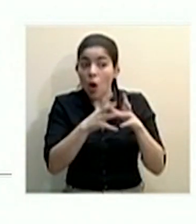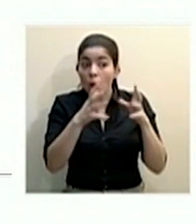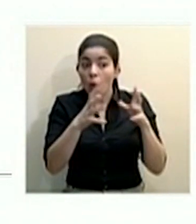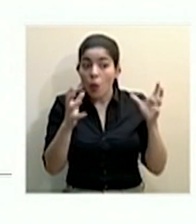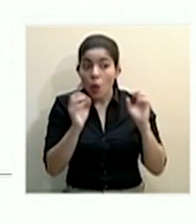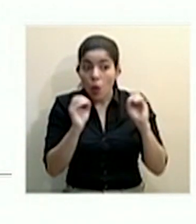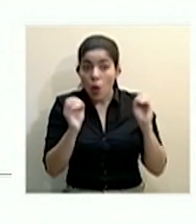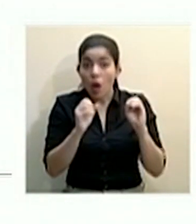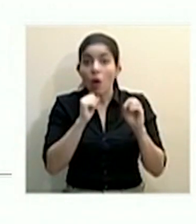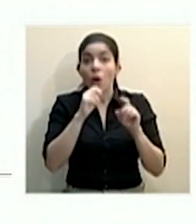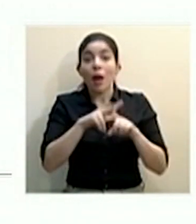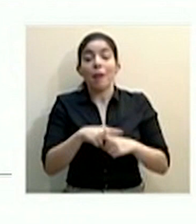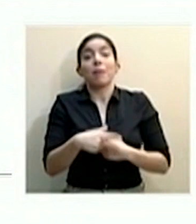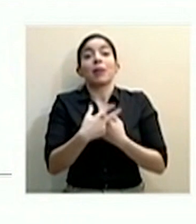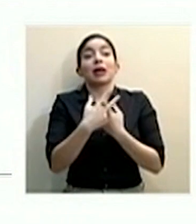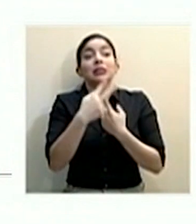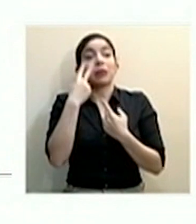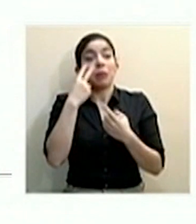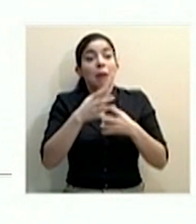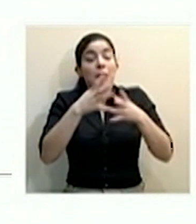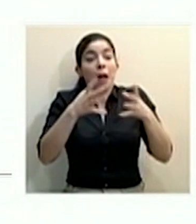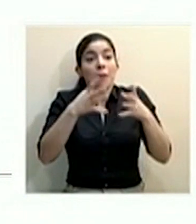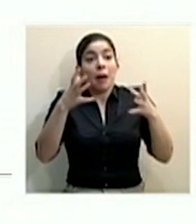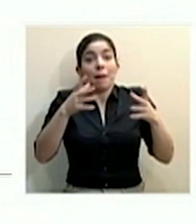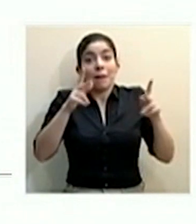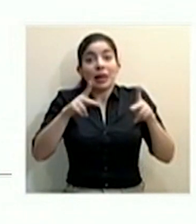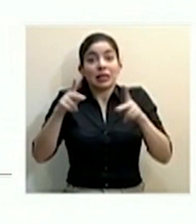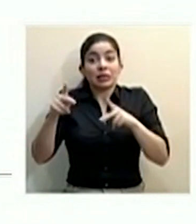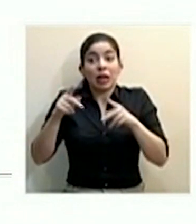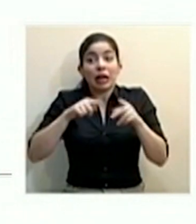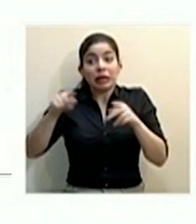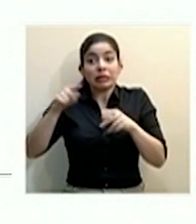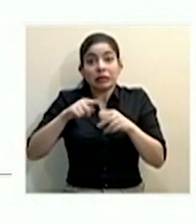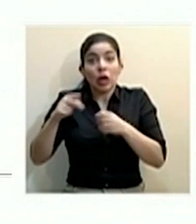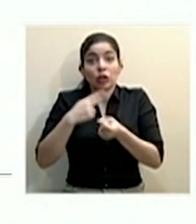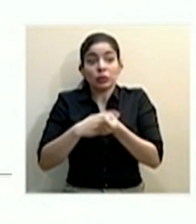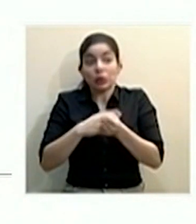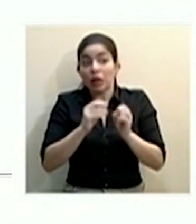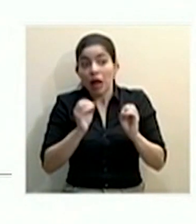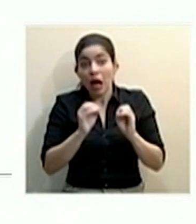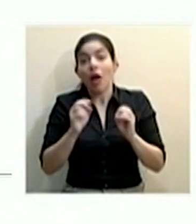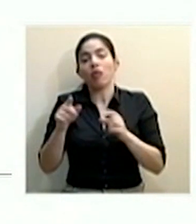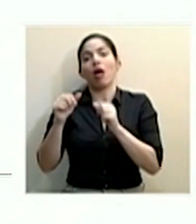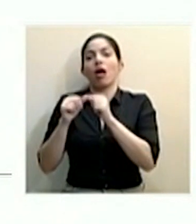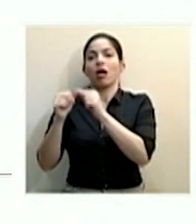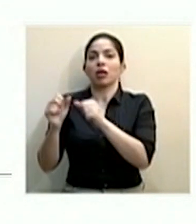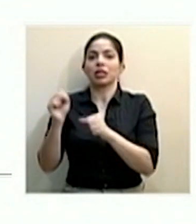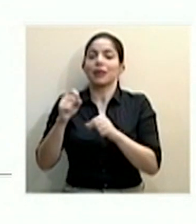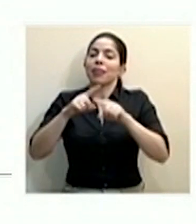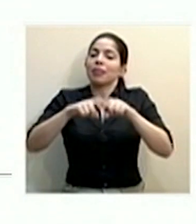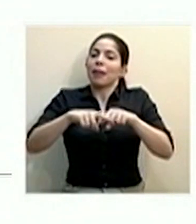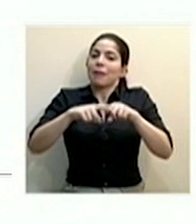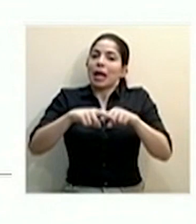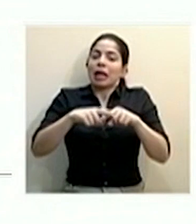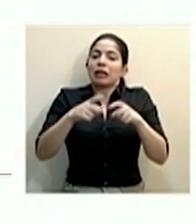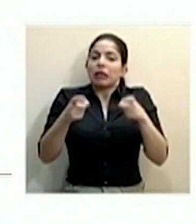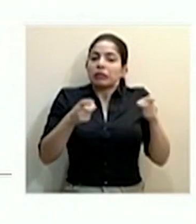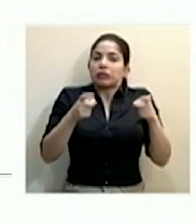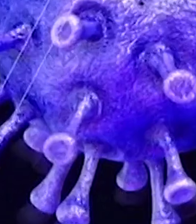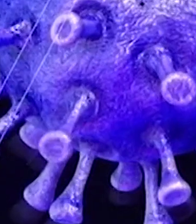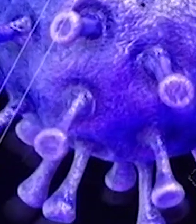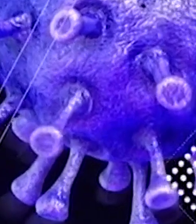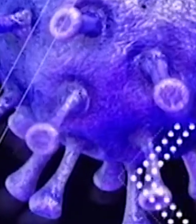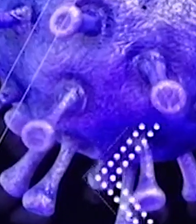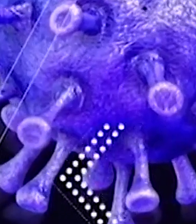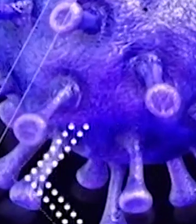los casos, que no empecemos a ver más personas ingresadas en los servicios de salud. Así que, como les digo, esto depende y lo vamos jalando todos y